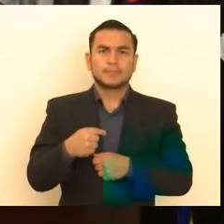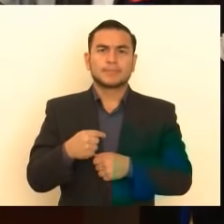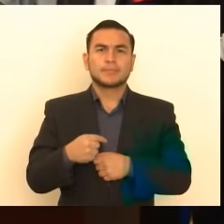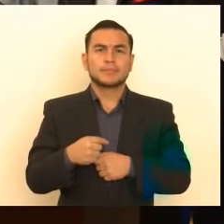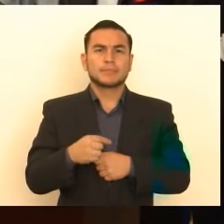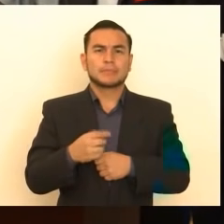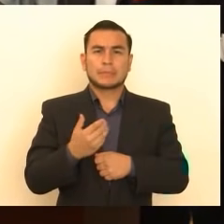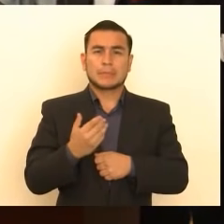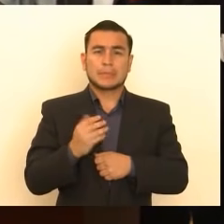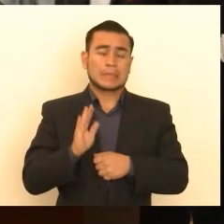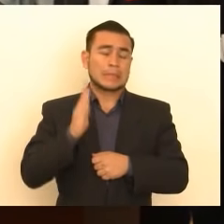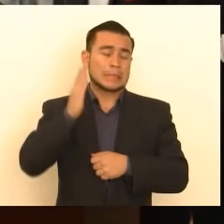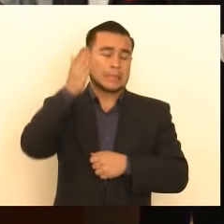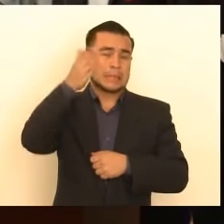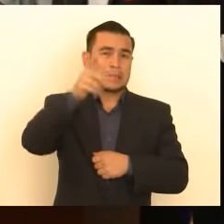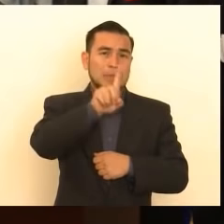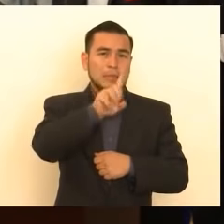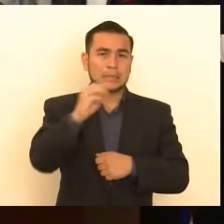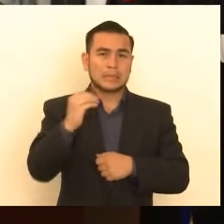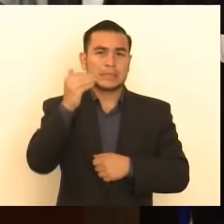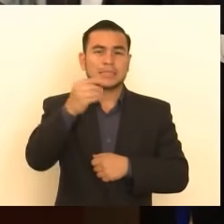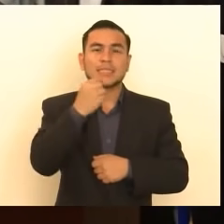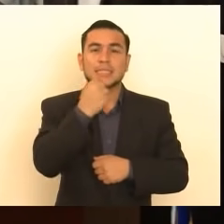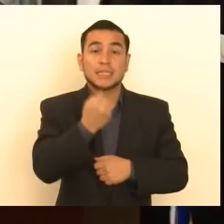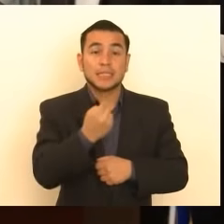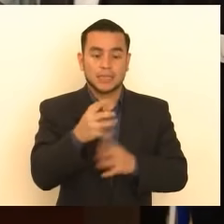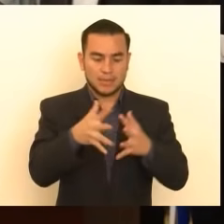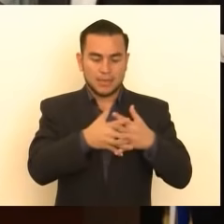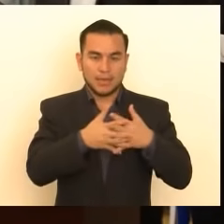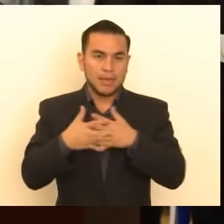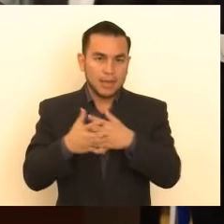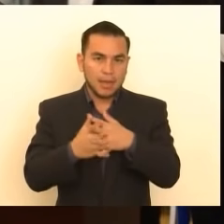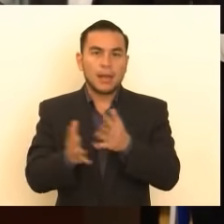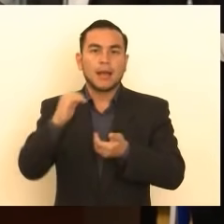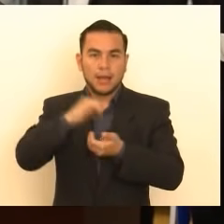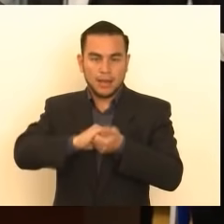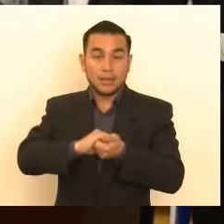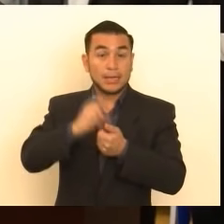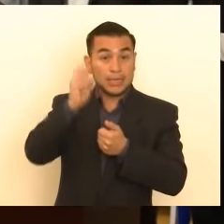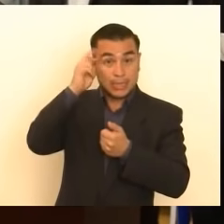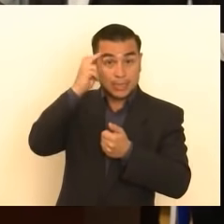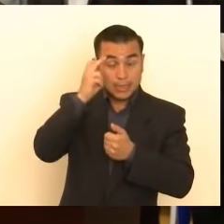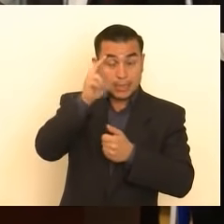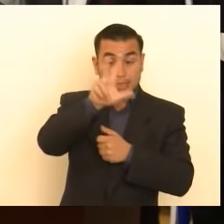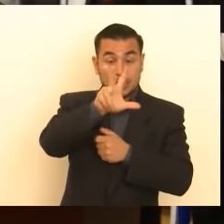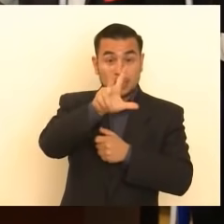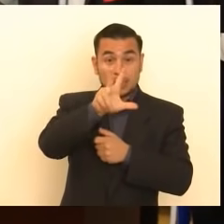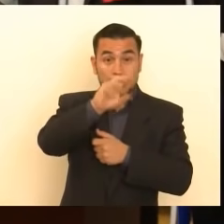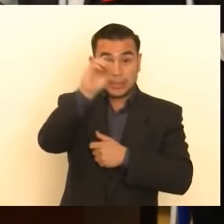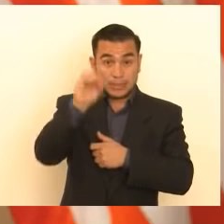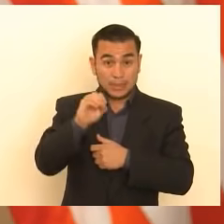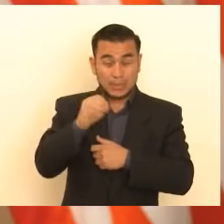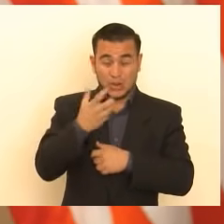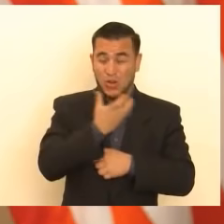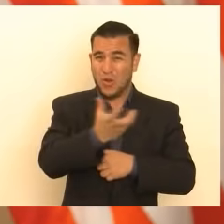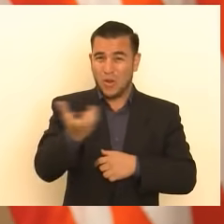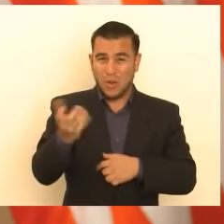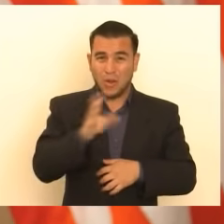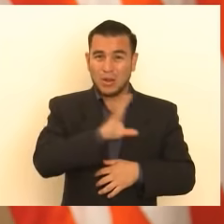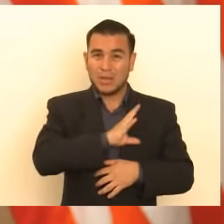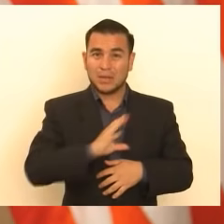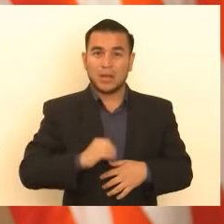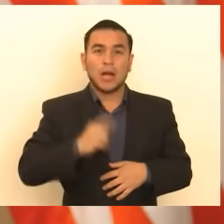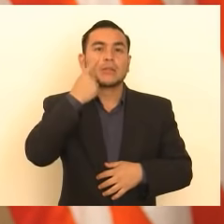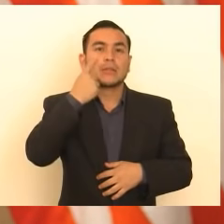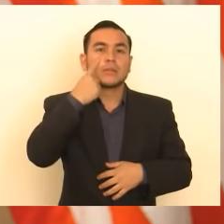años, es los Estados Unidos, por varias razones. 1/3 de nuestra población vive en Estados Unidos. Creo que va a